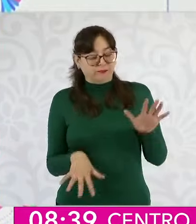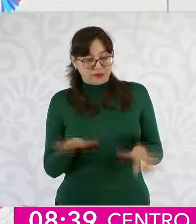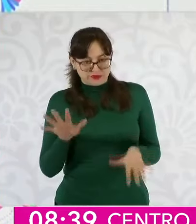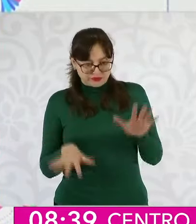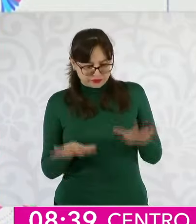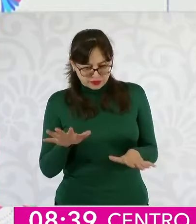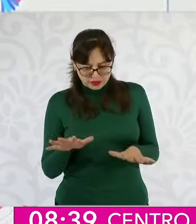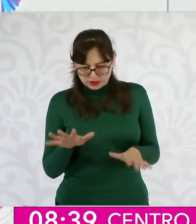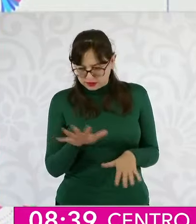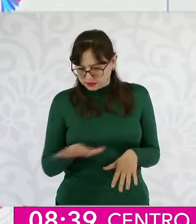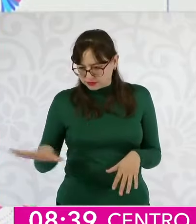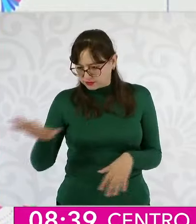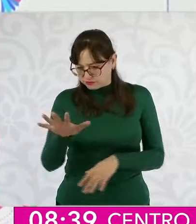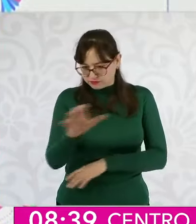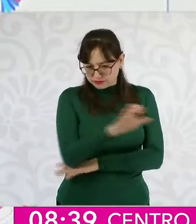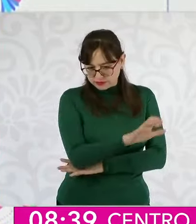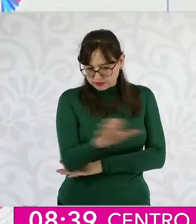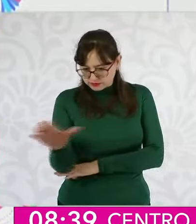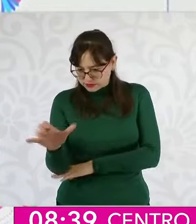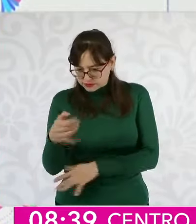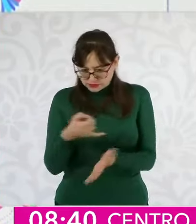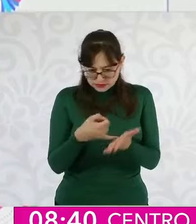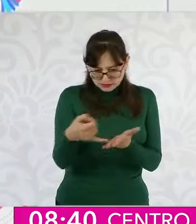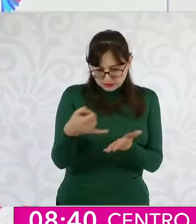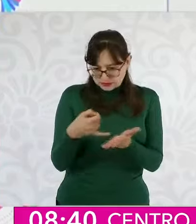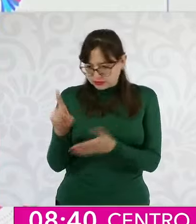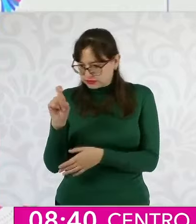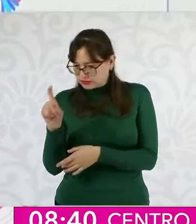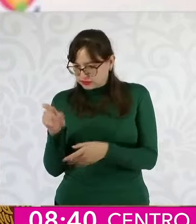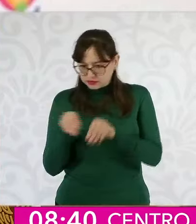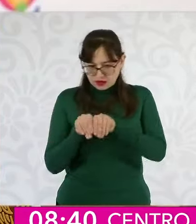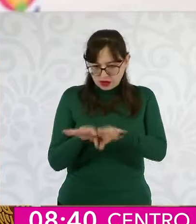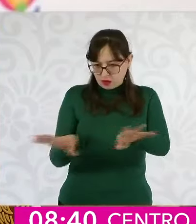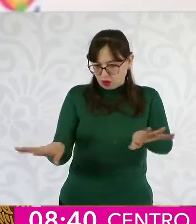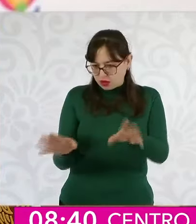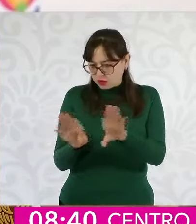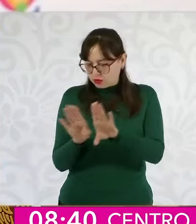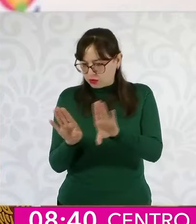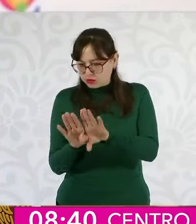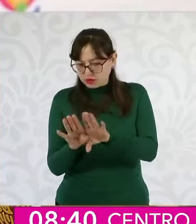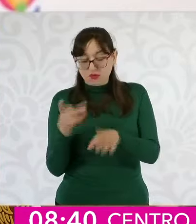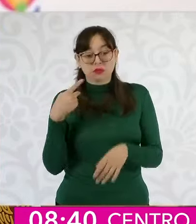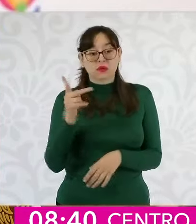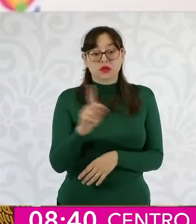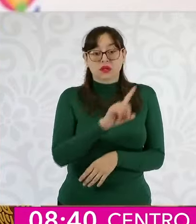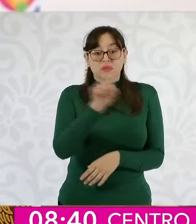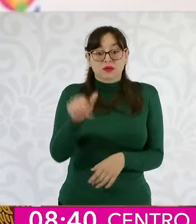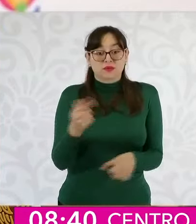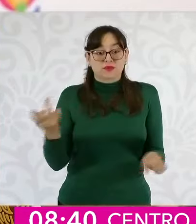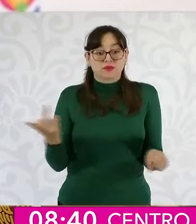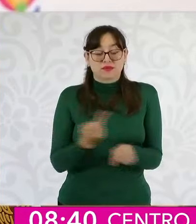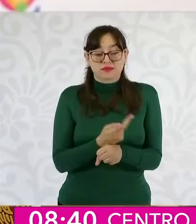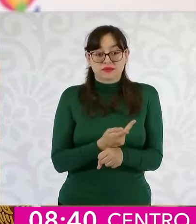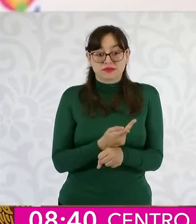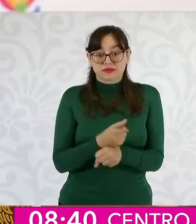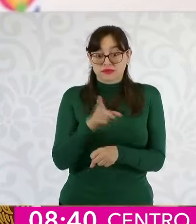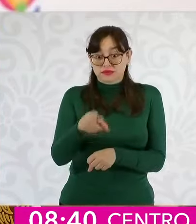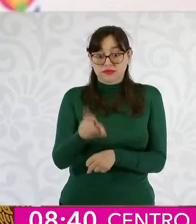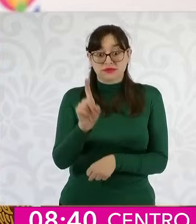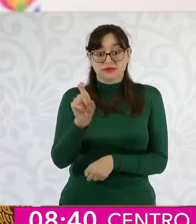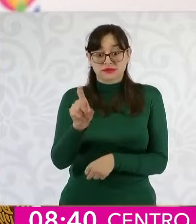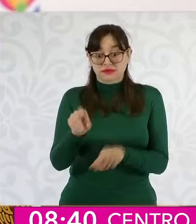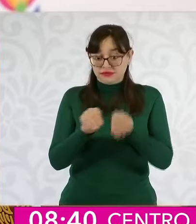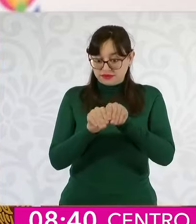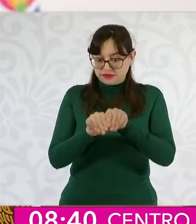de riego en una zona, se tecnifica, pero ese distrito de riego se queda con toda su concesión y